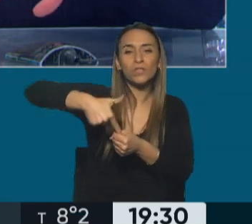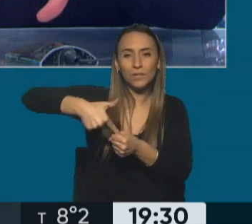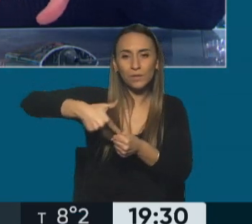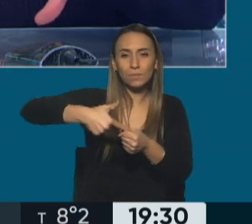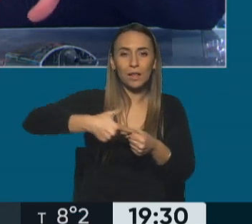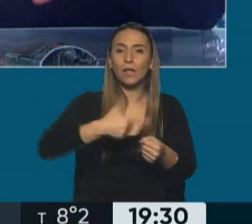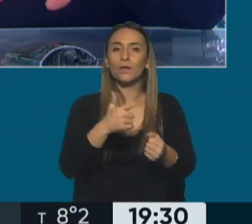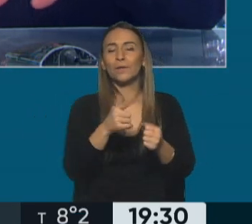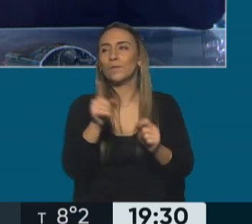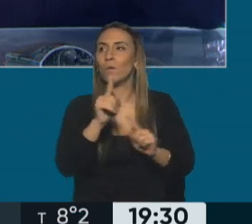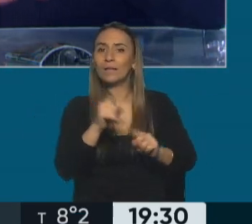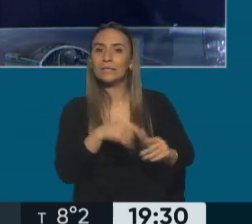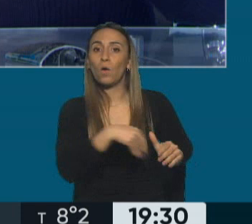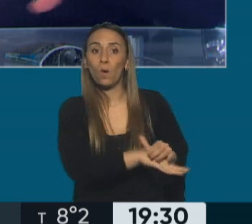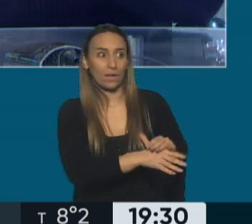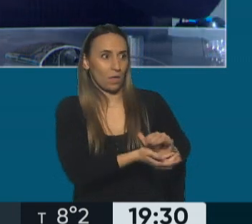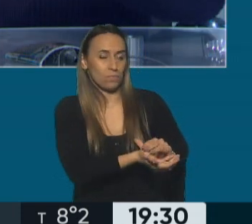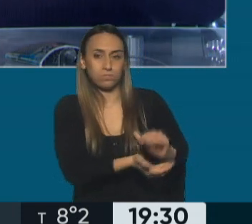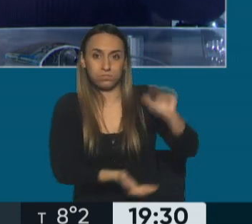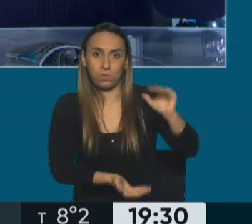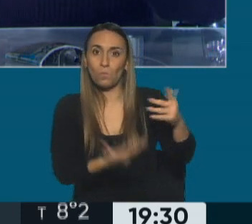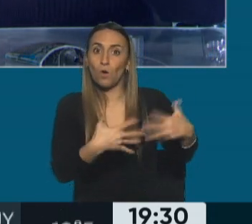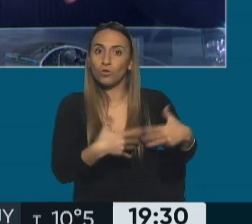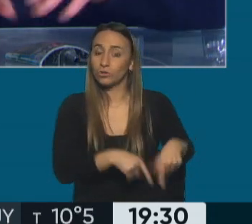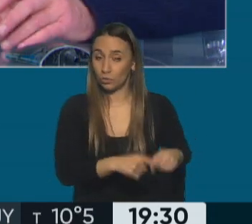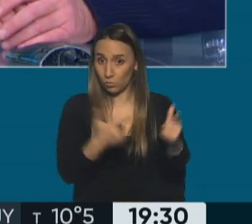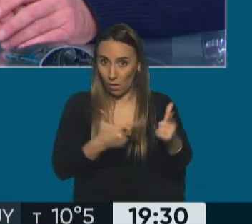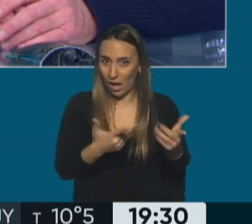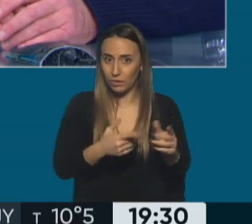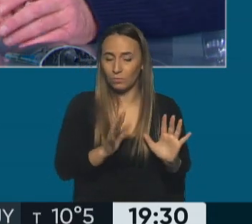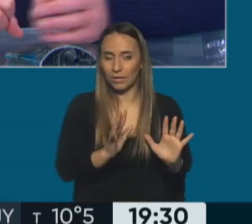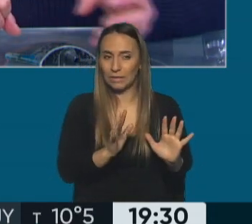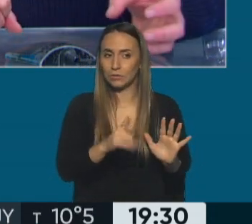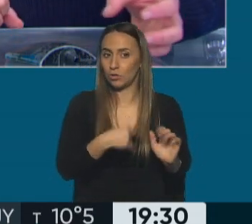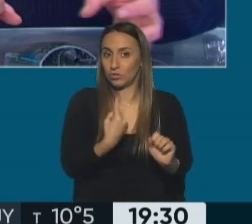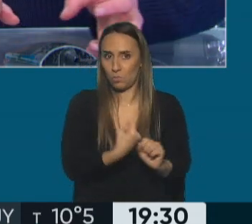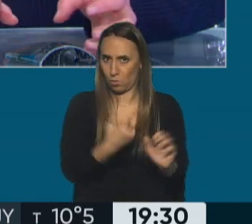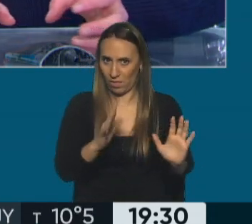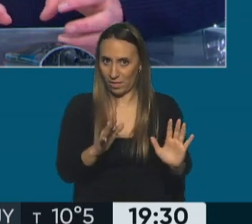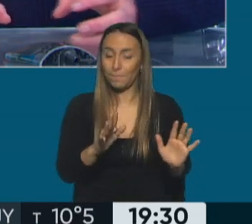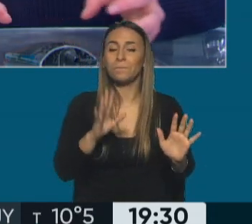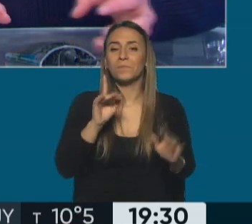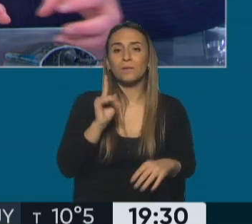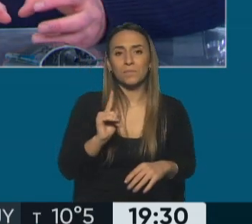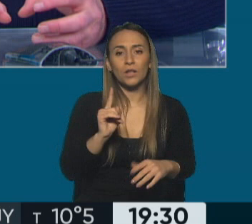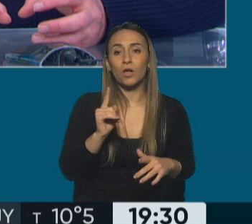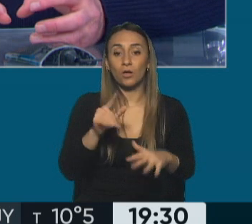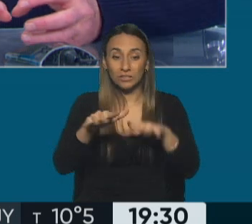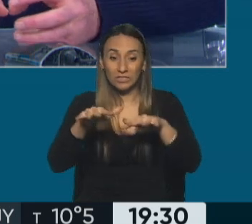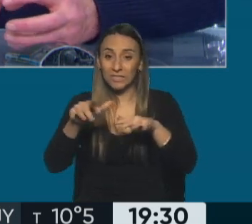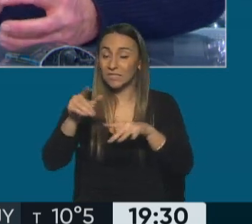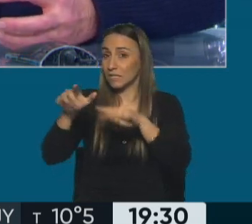de reserva. Es difícil porque por cuestiones logísticas uno no puede tener demasiado stock de reserva. Entonces, ante una situación